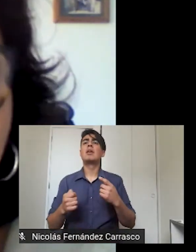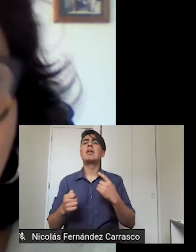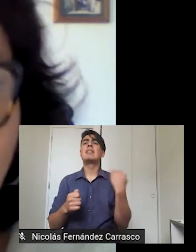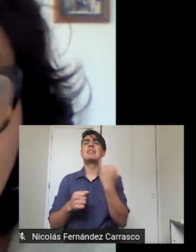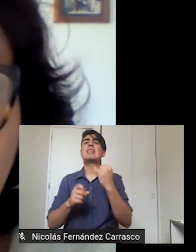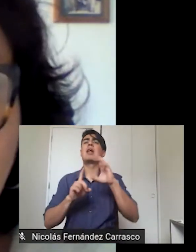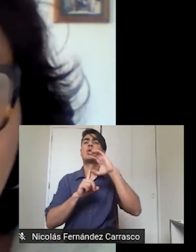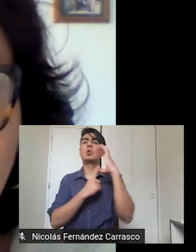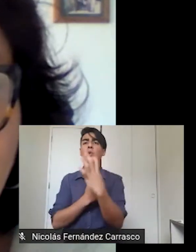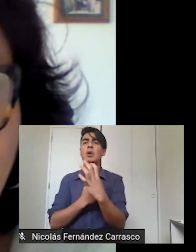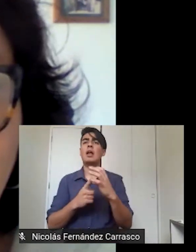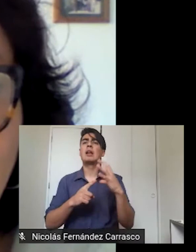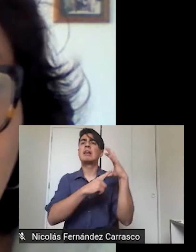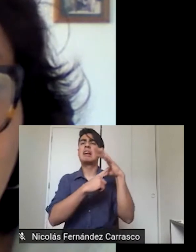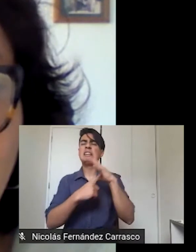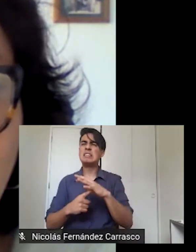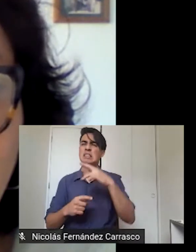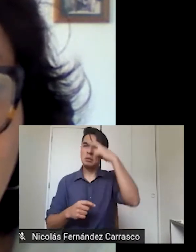dificultades.